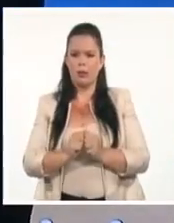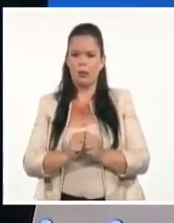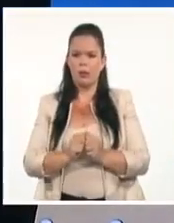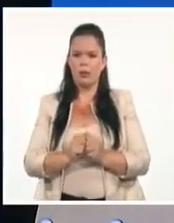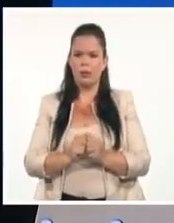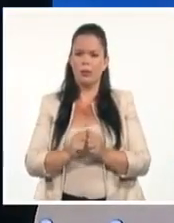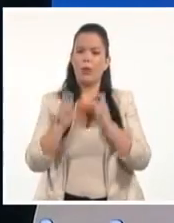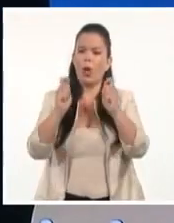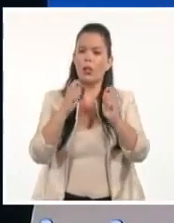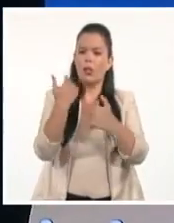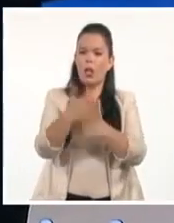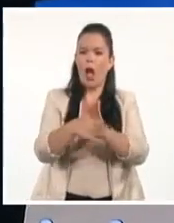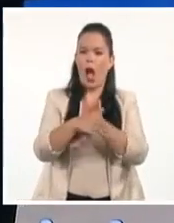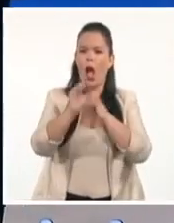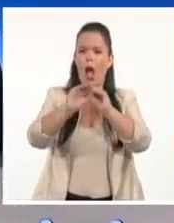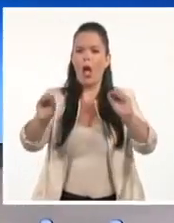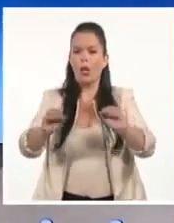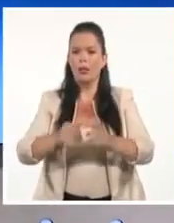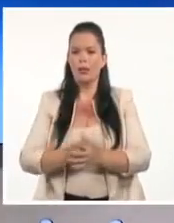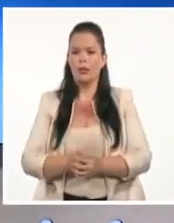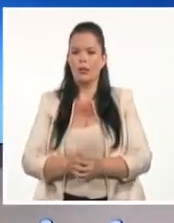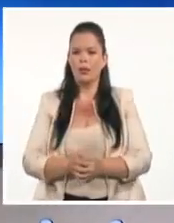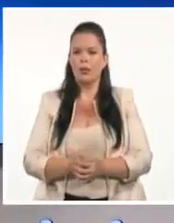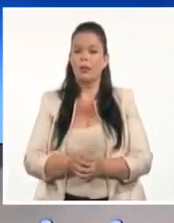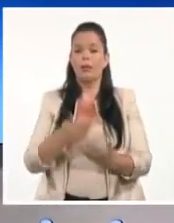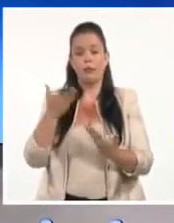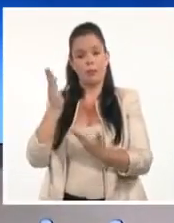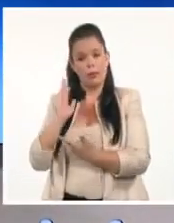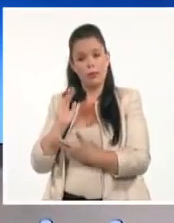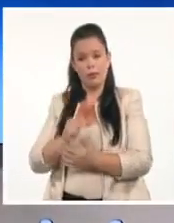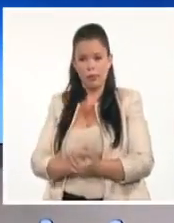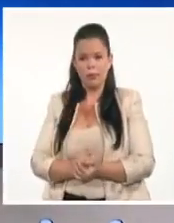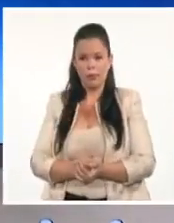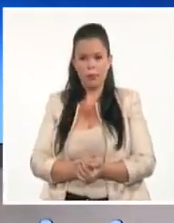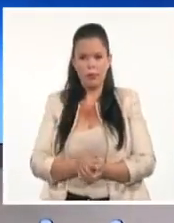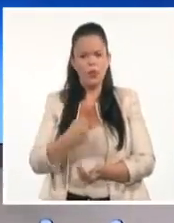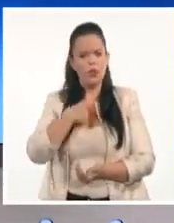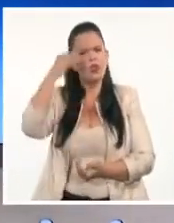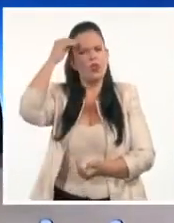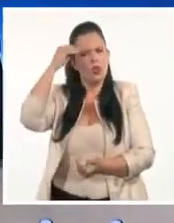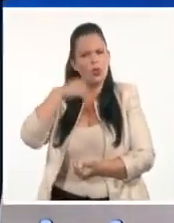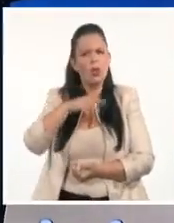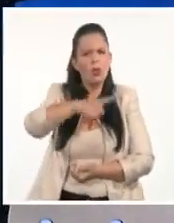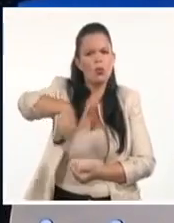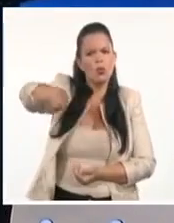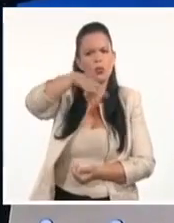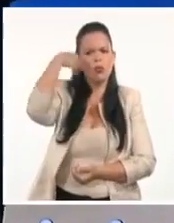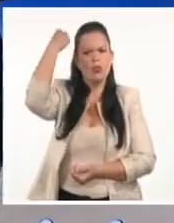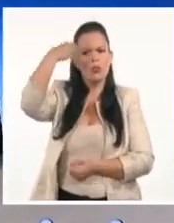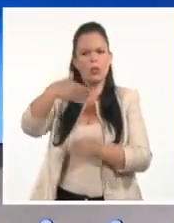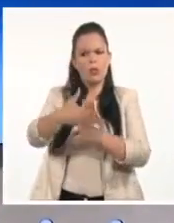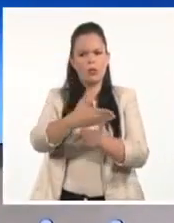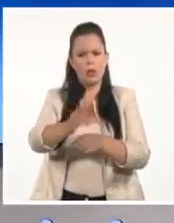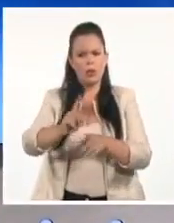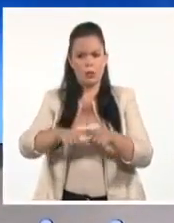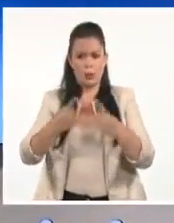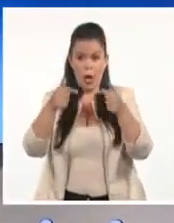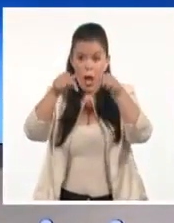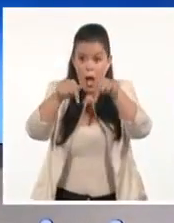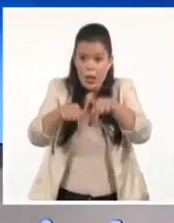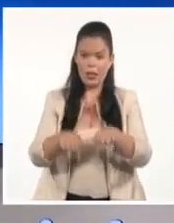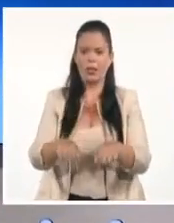que le estoy hablando. Yo sé que usted no comparte esa visión de fundamentalismo. Esto es fundamentalismo, porque vivimos en un país